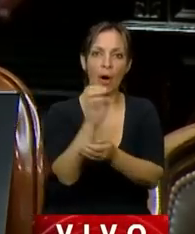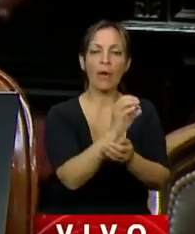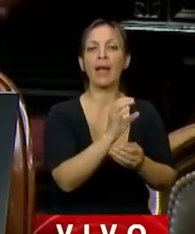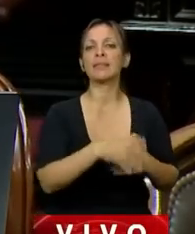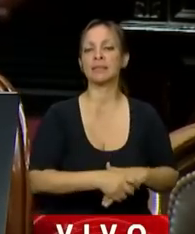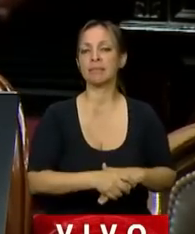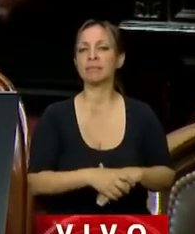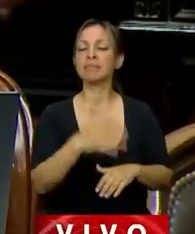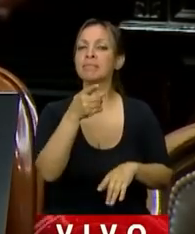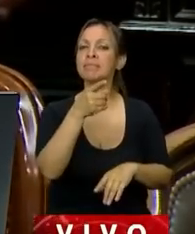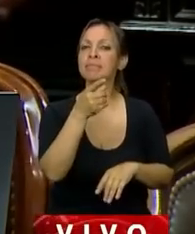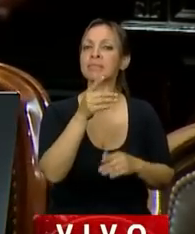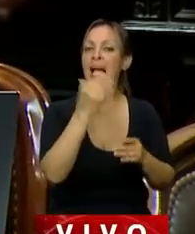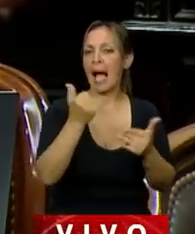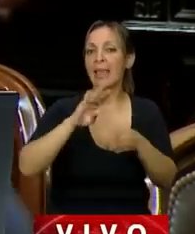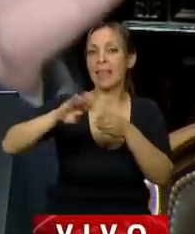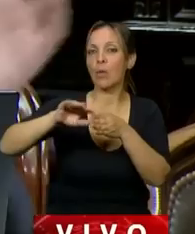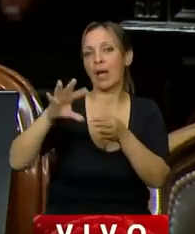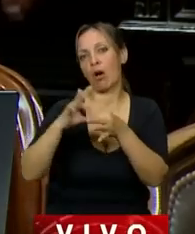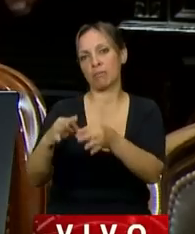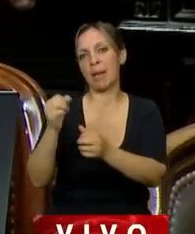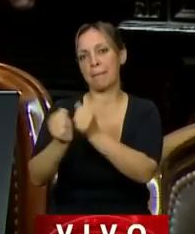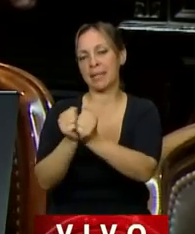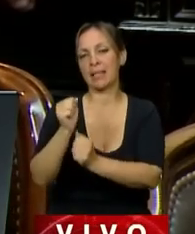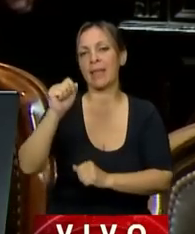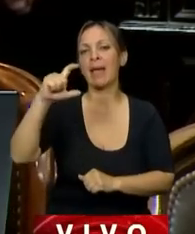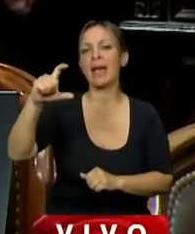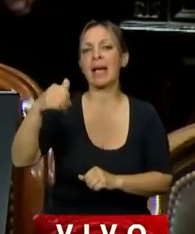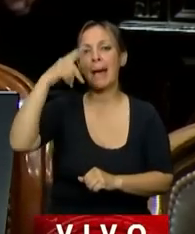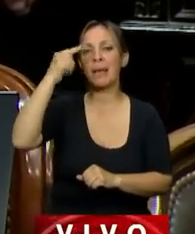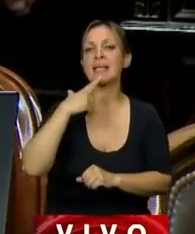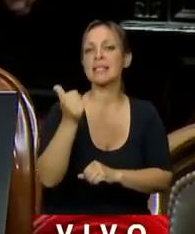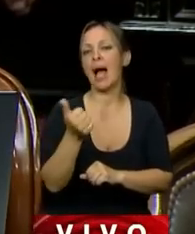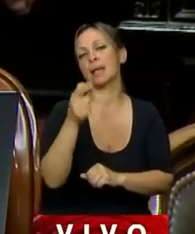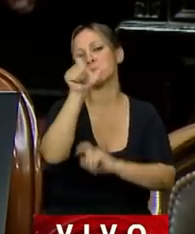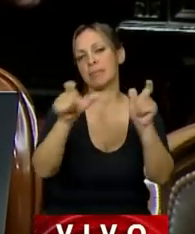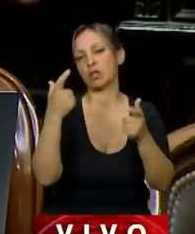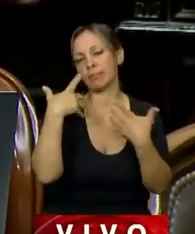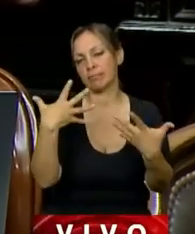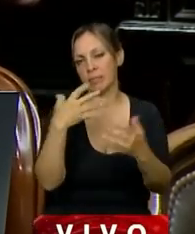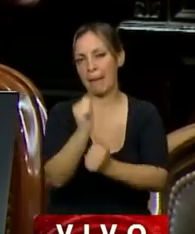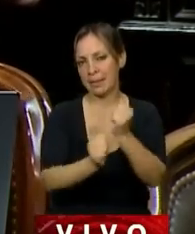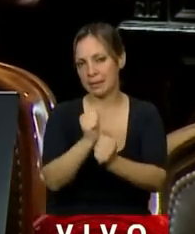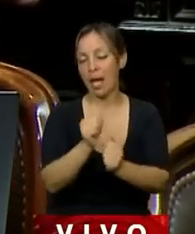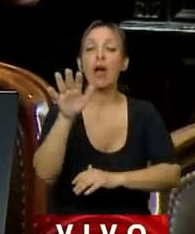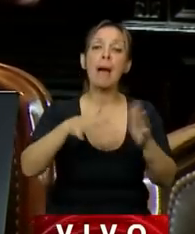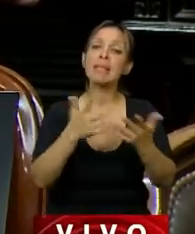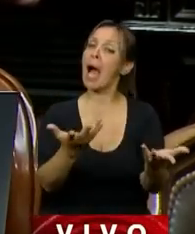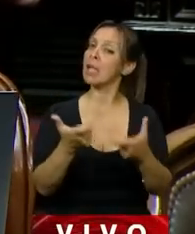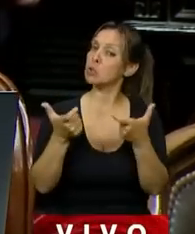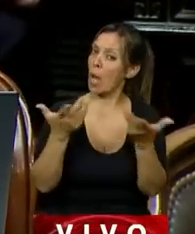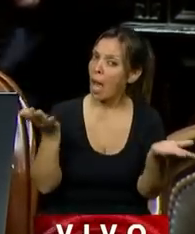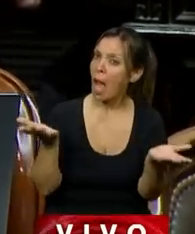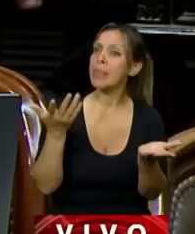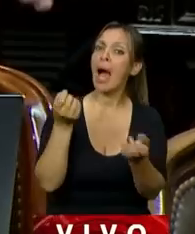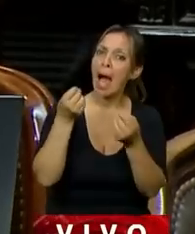de las distribuidoras que tienen deudas con CAMMESA. Hay empresarios que todos conocemos ahí, que a veces tienen la suerte de que las deudas se les